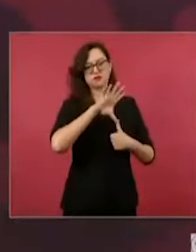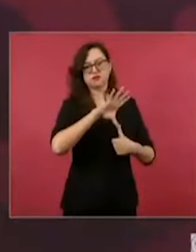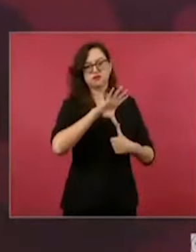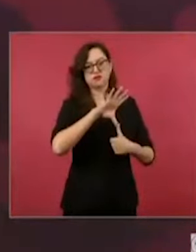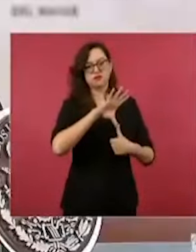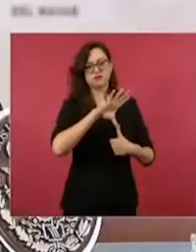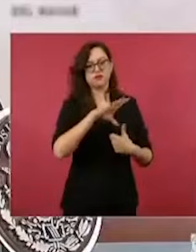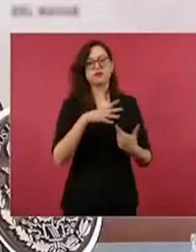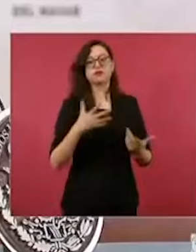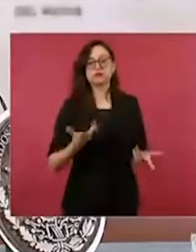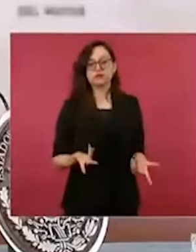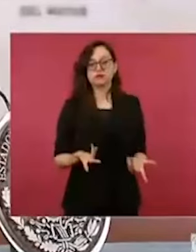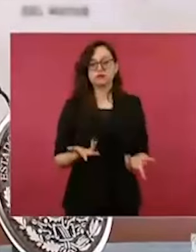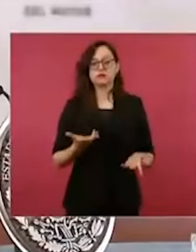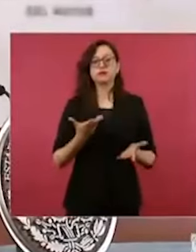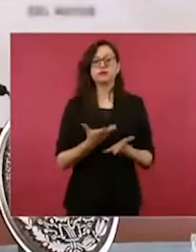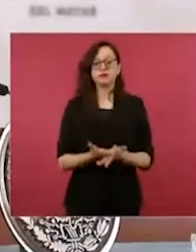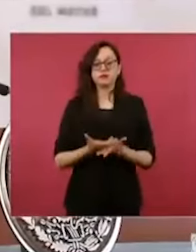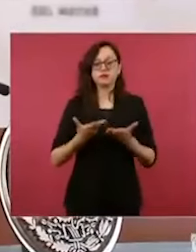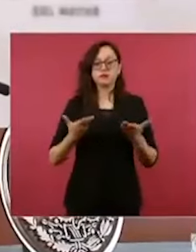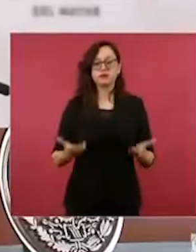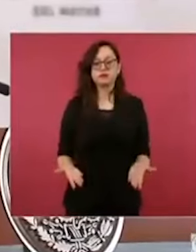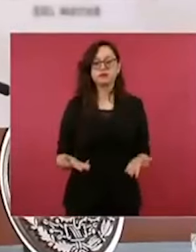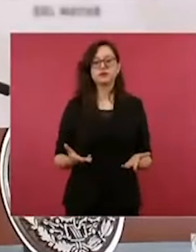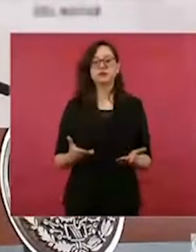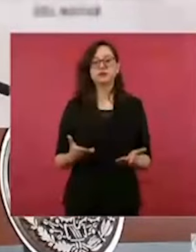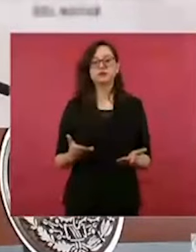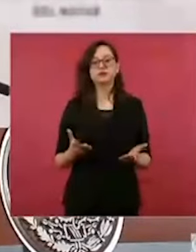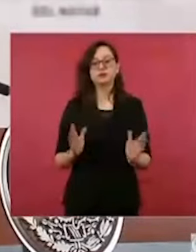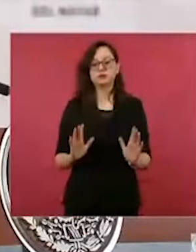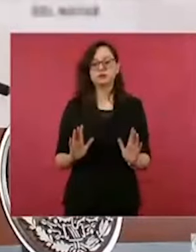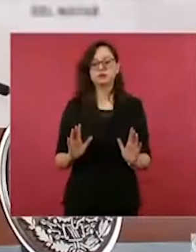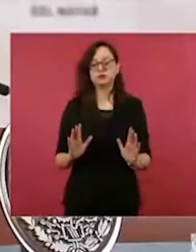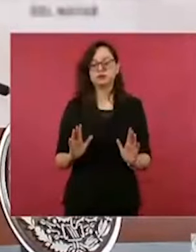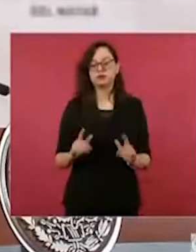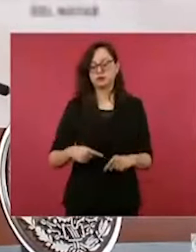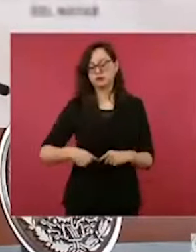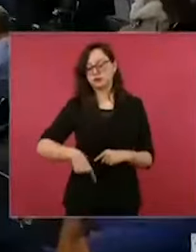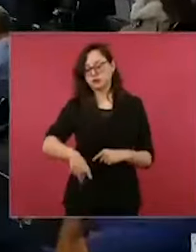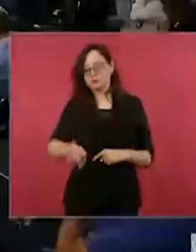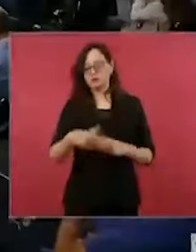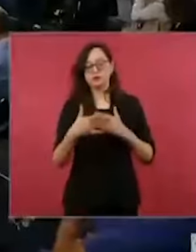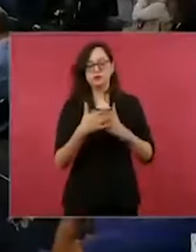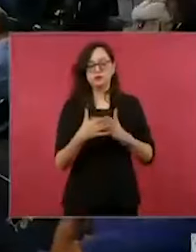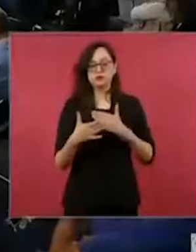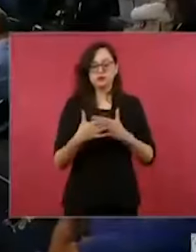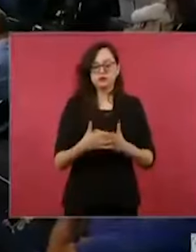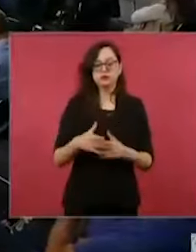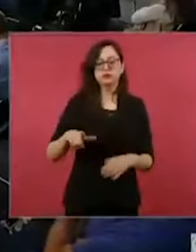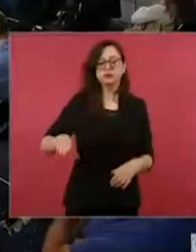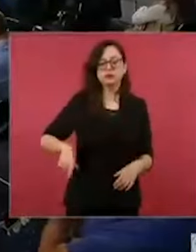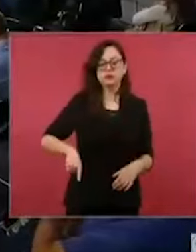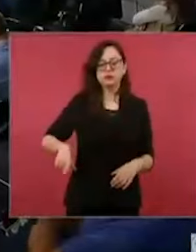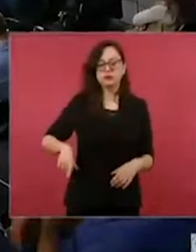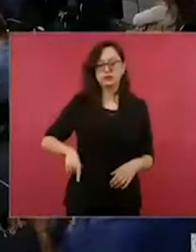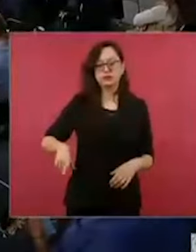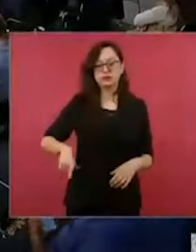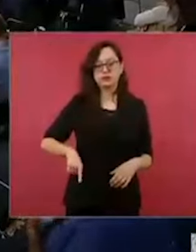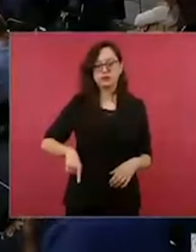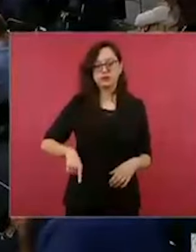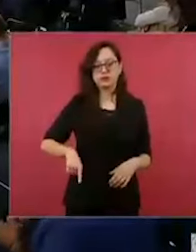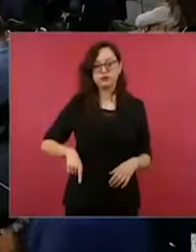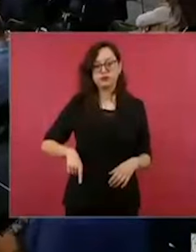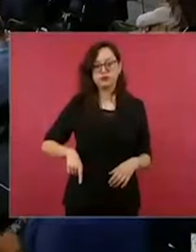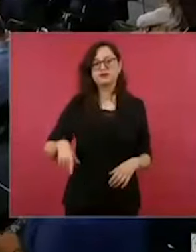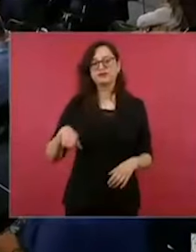un luego de Que ayer hubo un operativo con migrantes que se encontraban en la plaza Giordano Bruno aquí en la Ciudad de México y